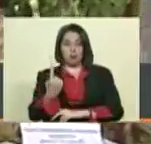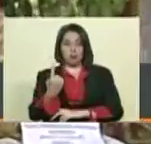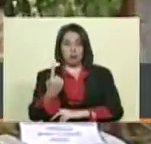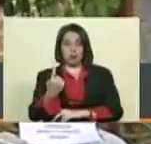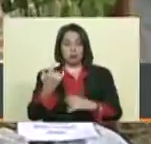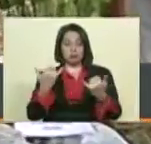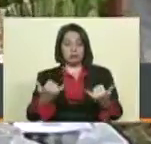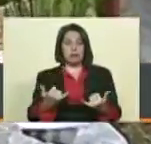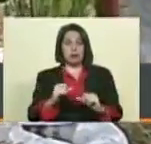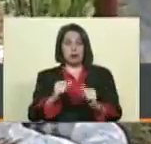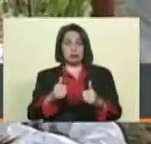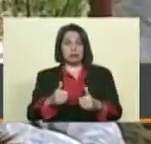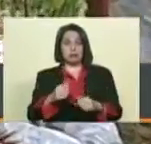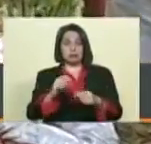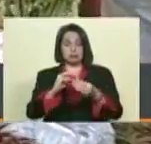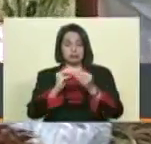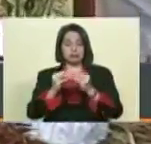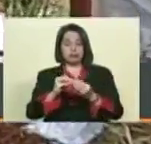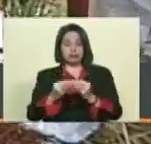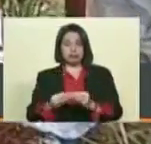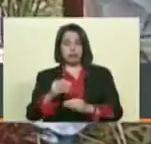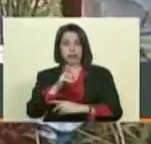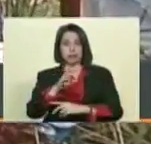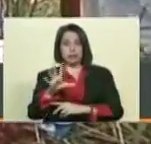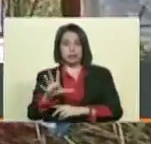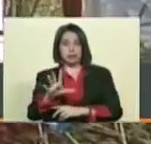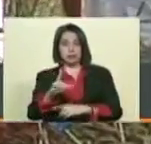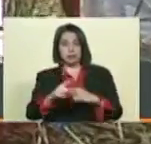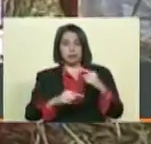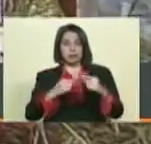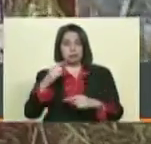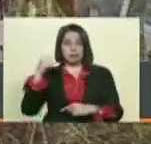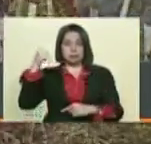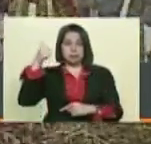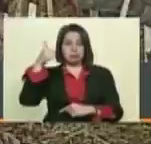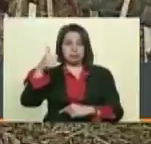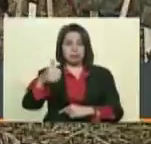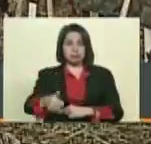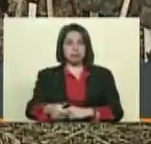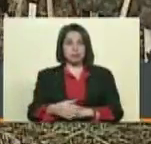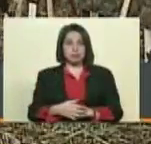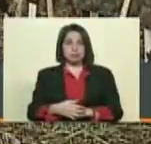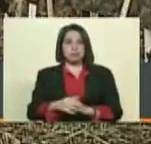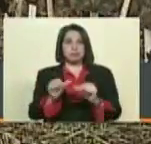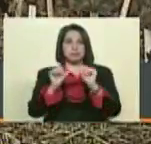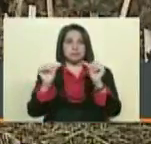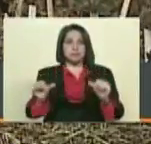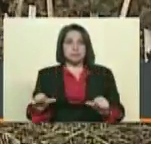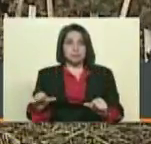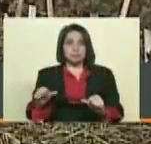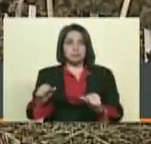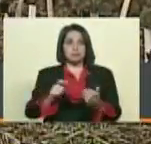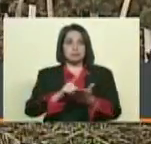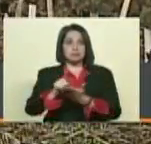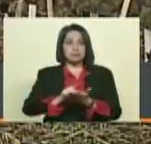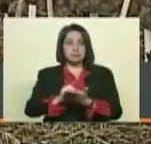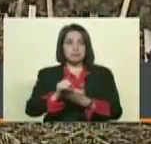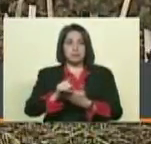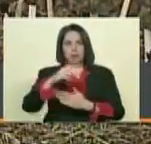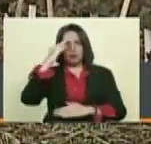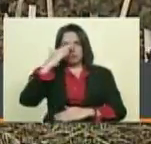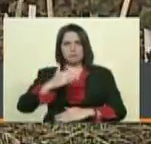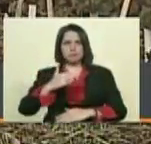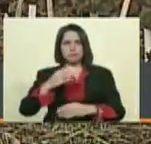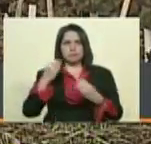25. O sea, y nos hemos dado cuenta el sistema de nuestras Fuerzas Armadas, cómo ha cambiado y ha